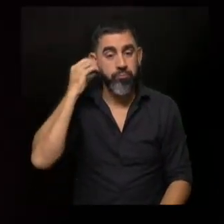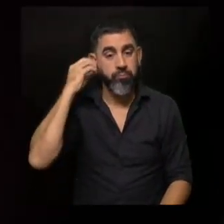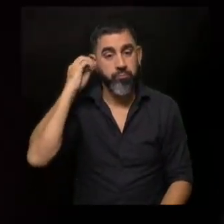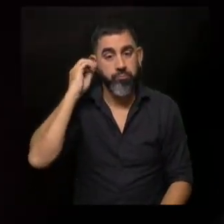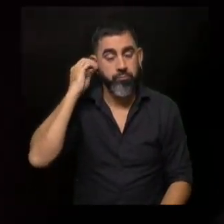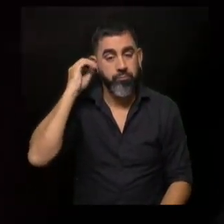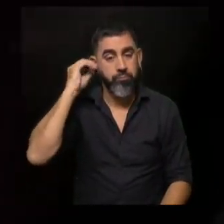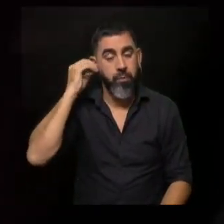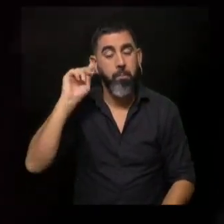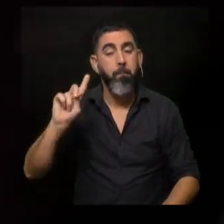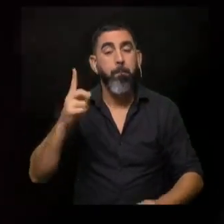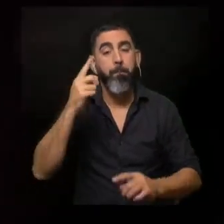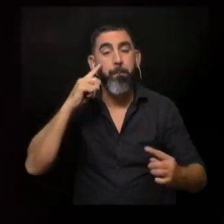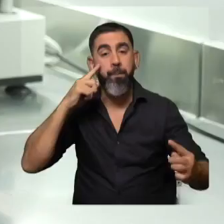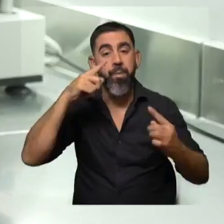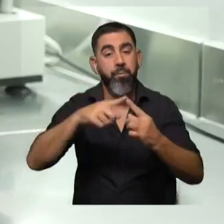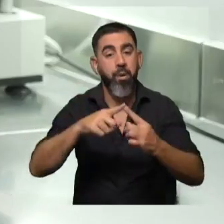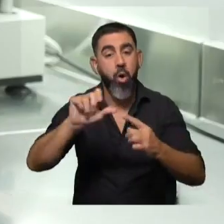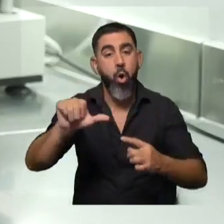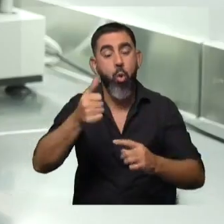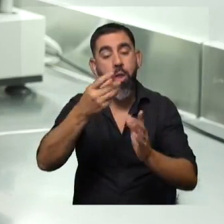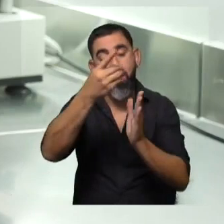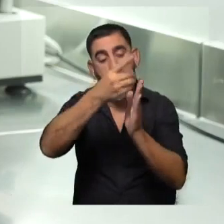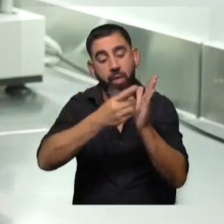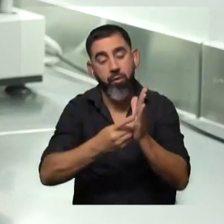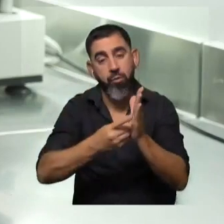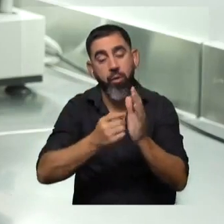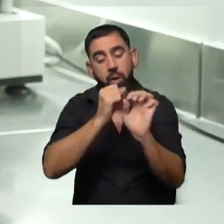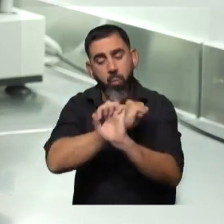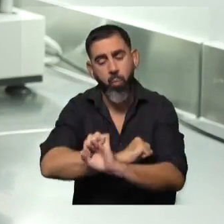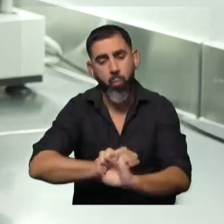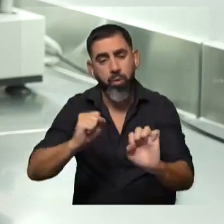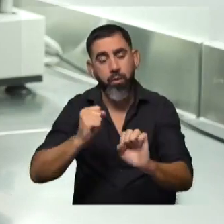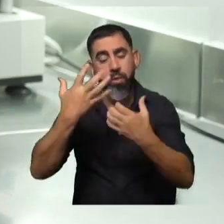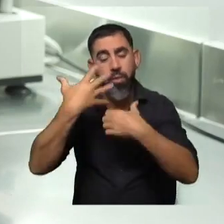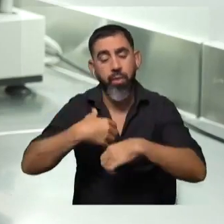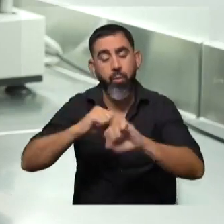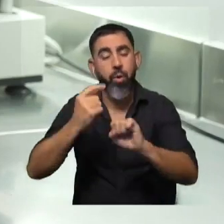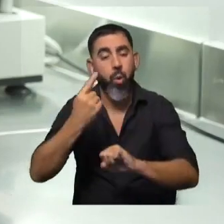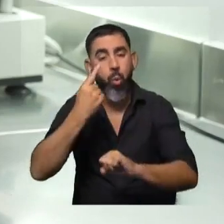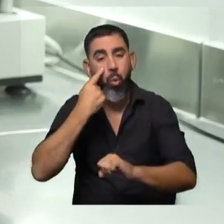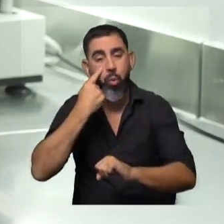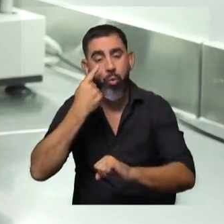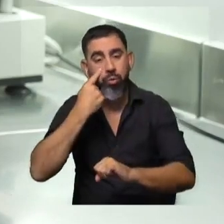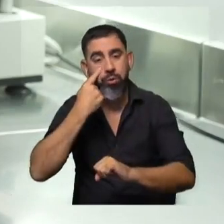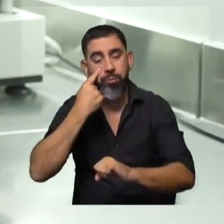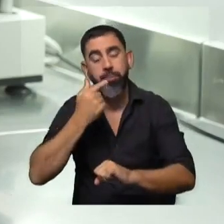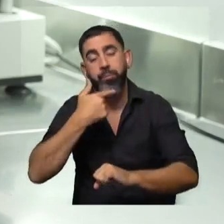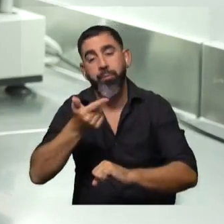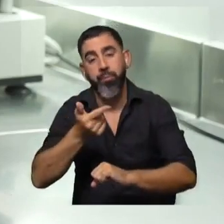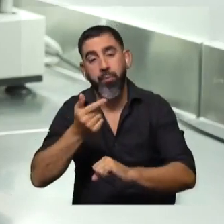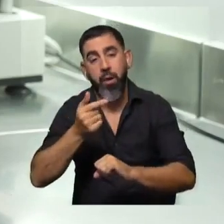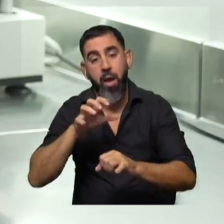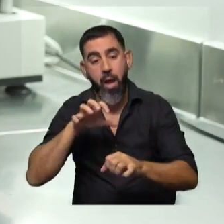El principal objetivo es llegar a obtener algunos datos que nos permitan identificar, conocer si el